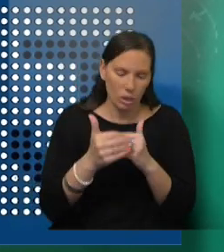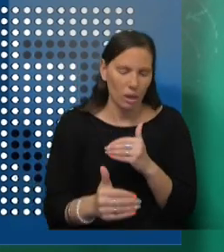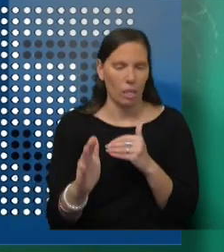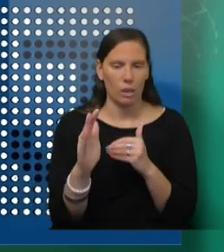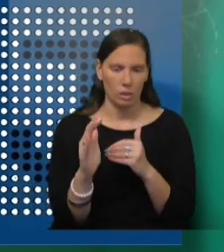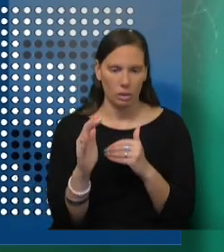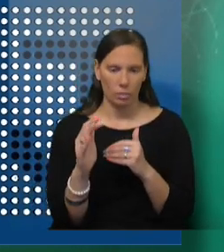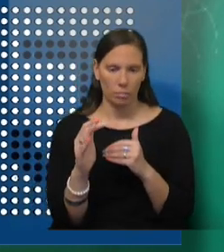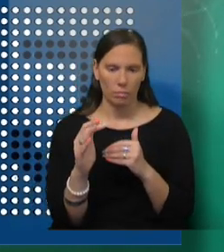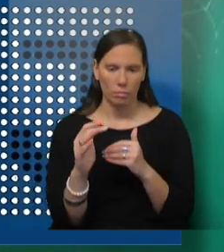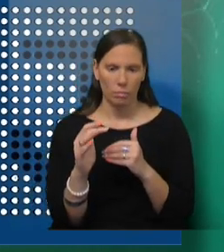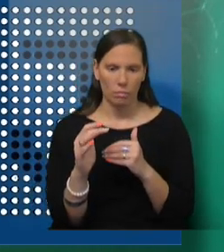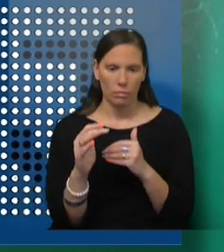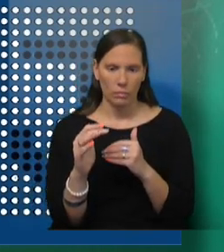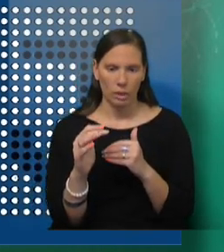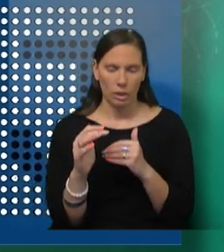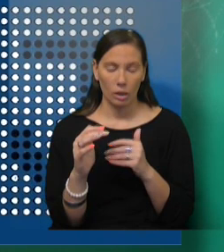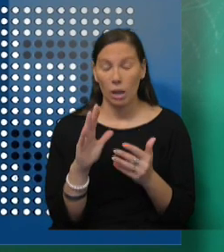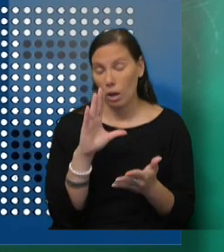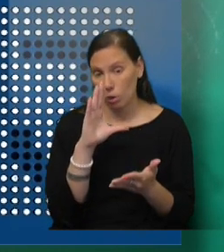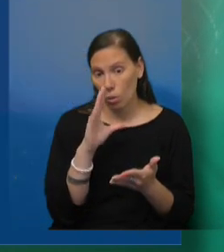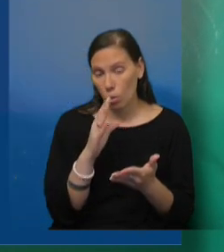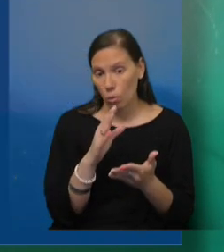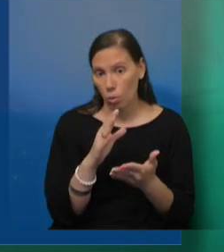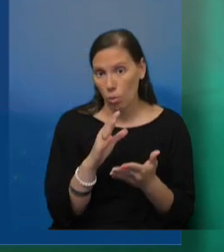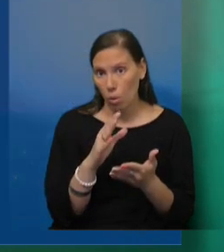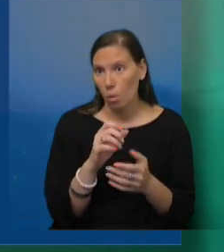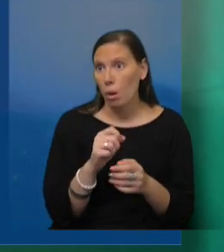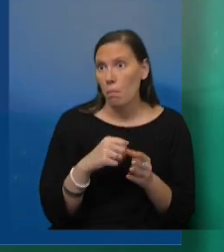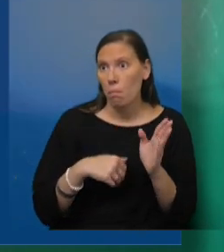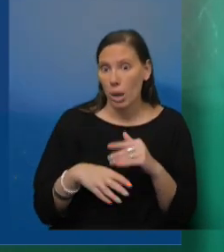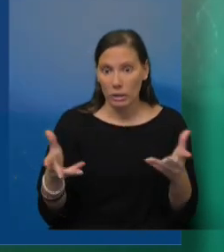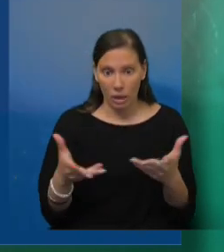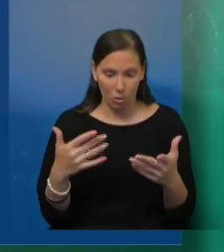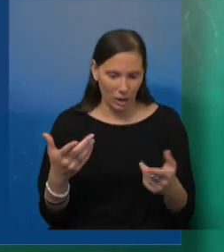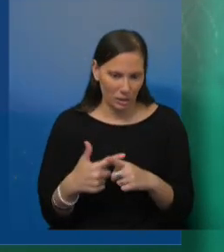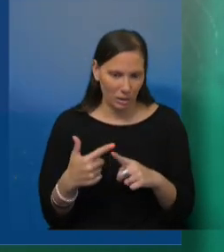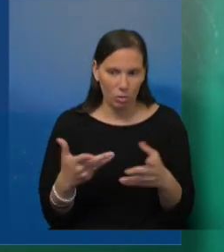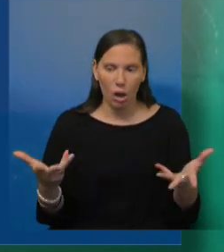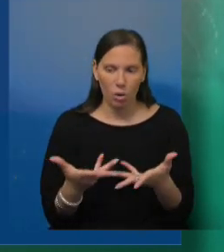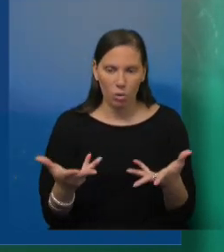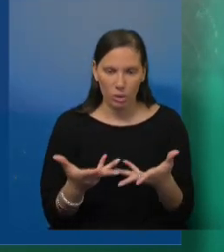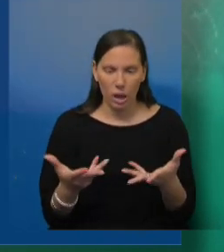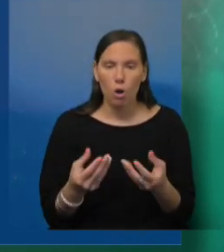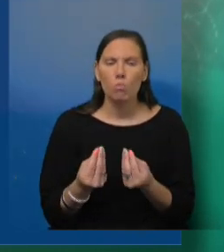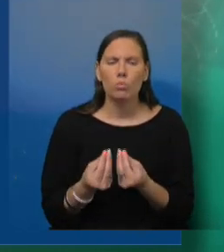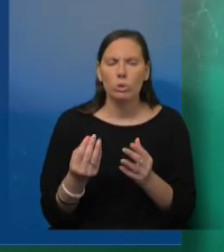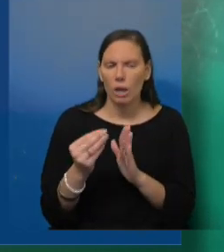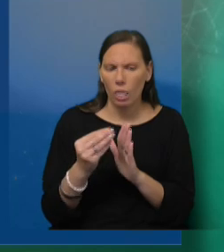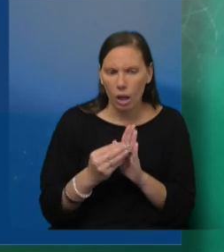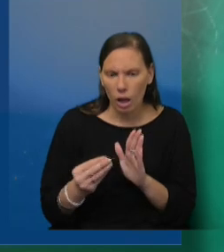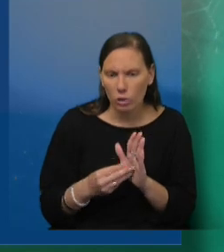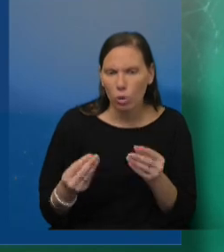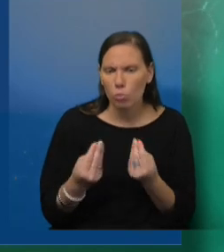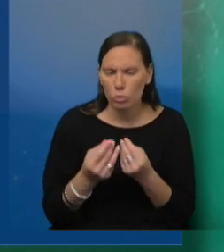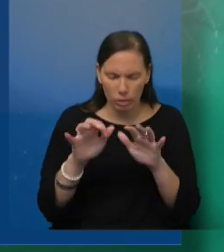adelante que termina explotando en los años en este siglo digamos con la disponibilidad de mucho datos y mucha capacidad de